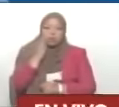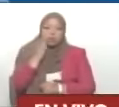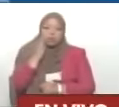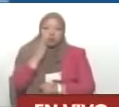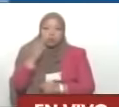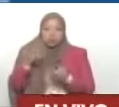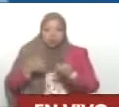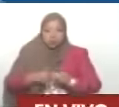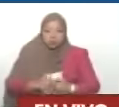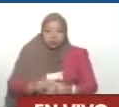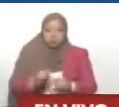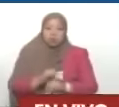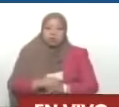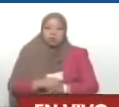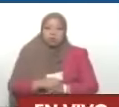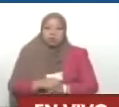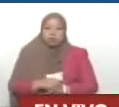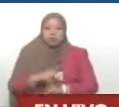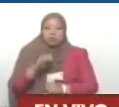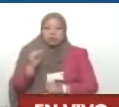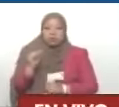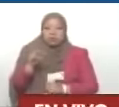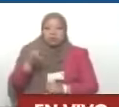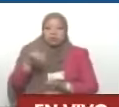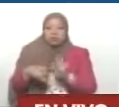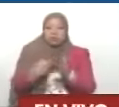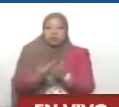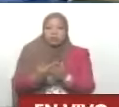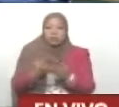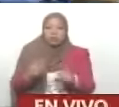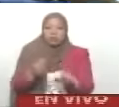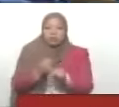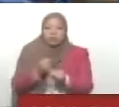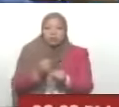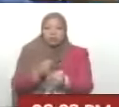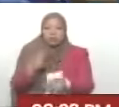su hija, Ariana Camila Blondel